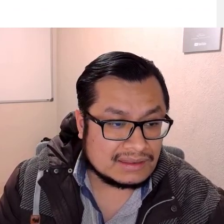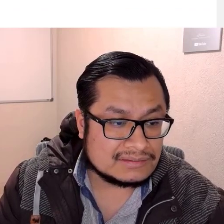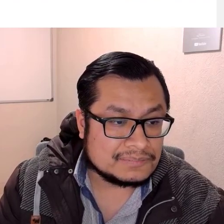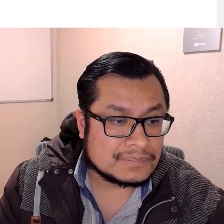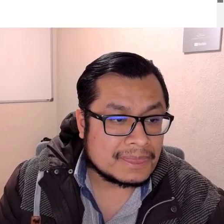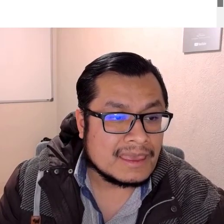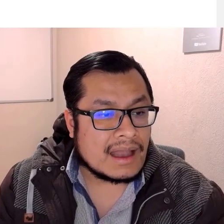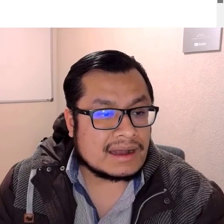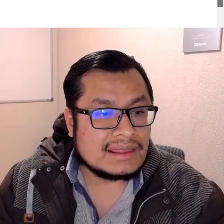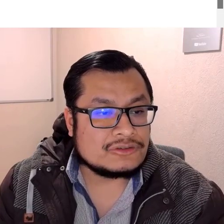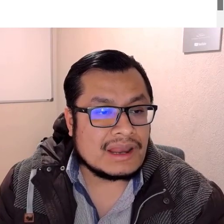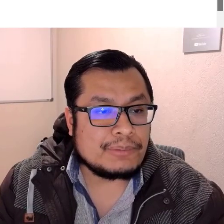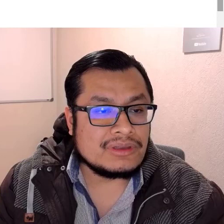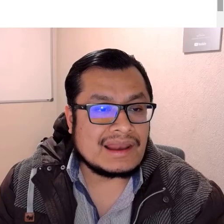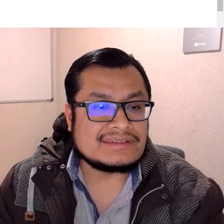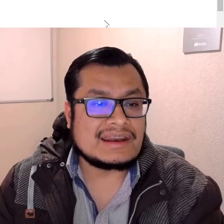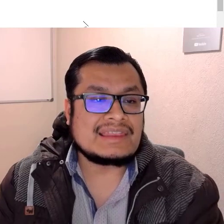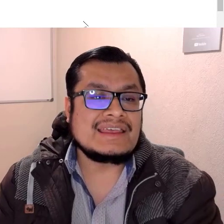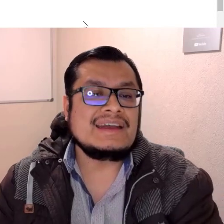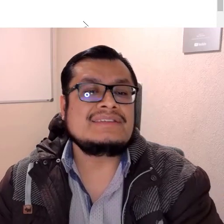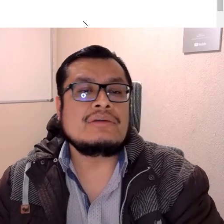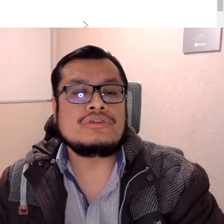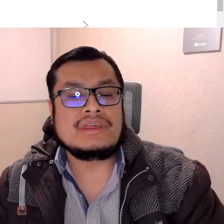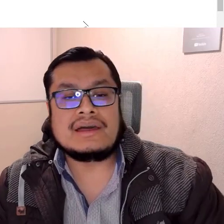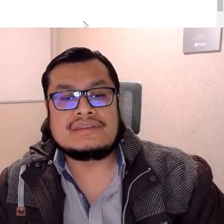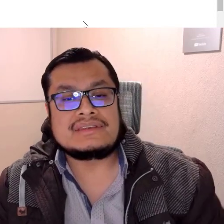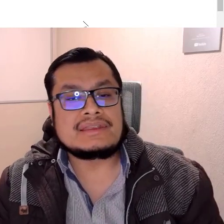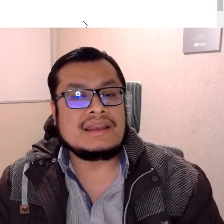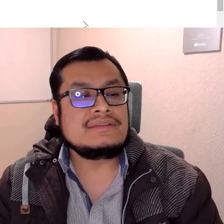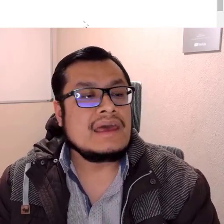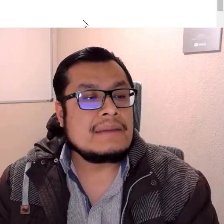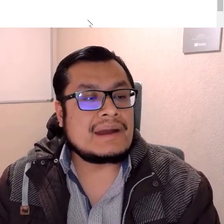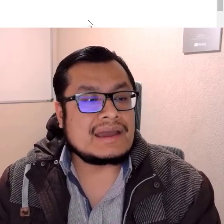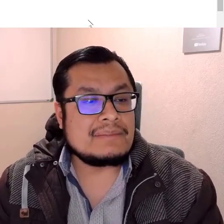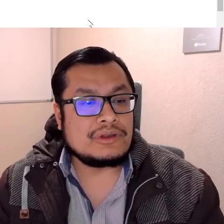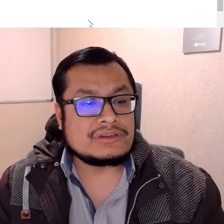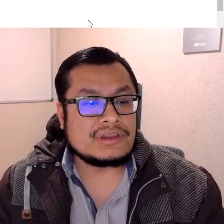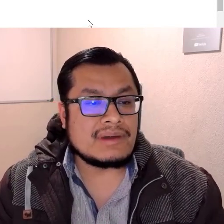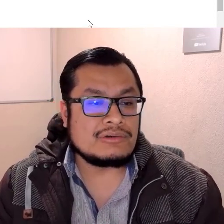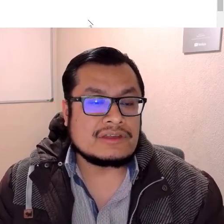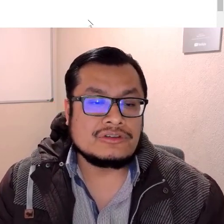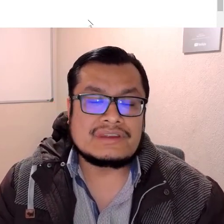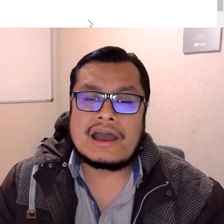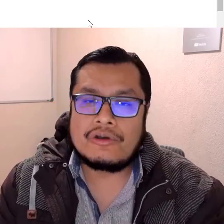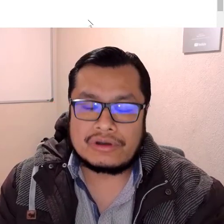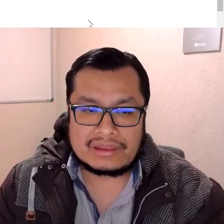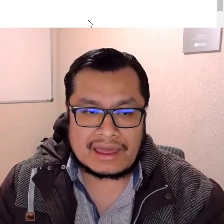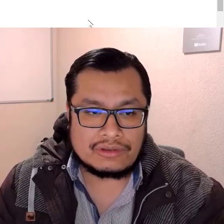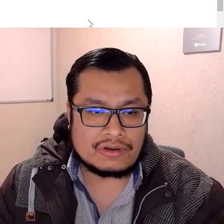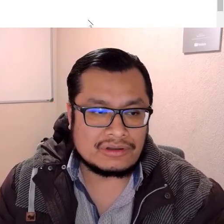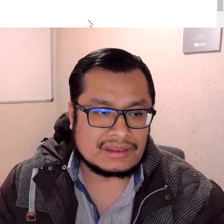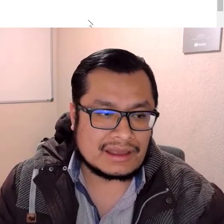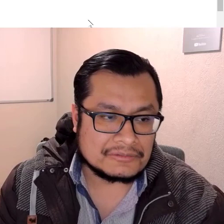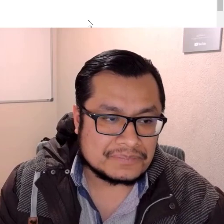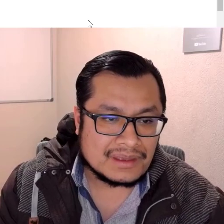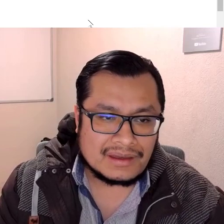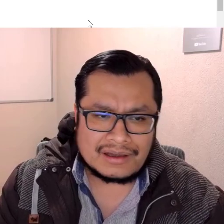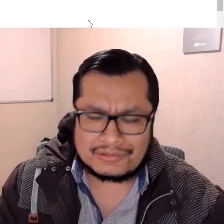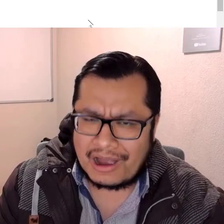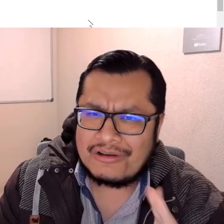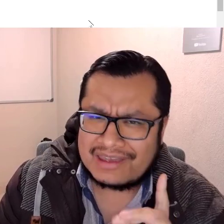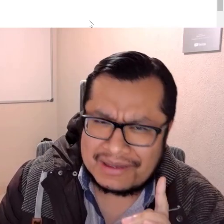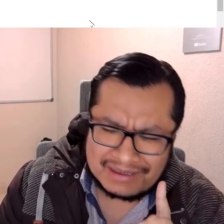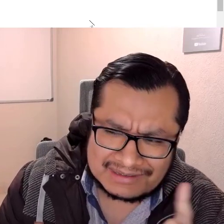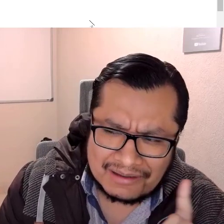comunidades agradeció el apoyo de las secretarías y autoridades estatales para que el proceso de vacunación sea ordenado y coordinado